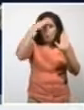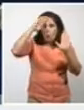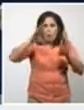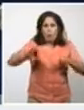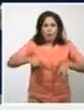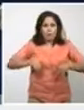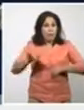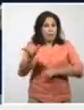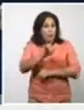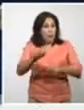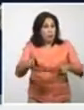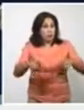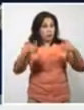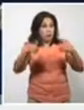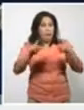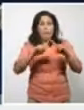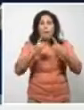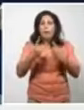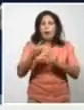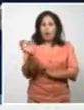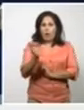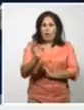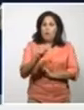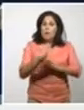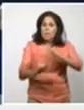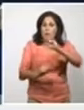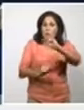y que incluso lo que cada vez trata